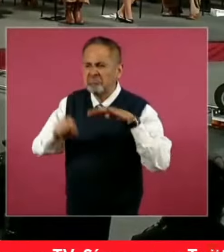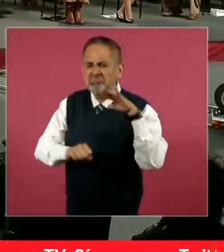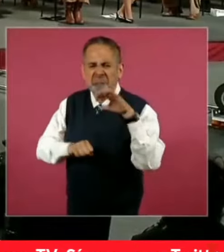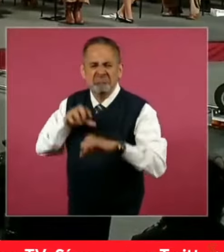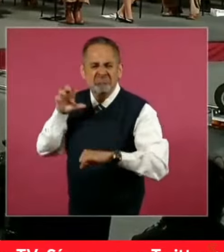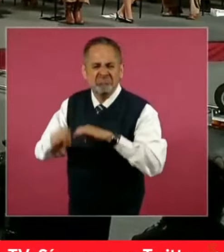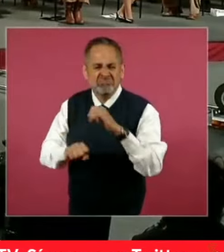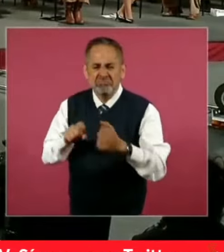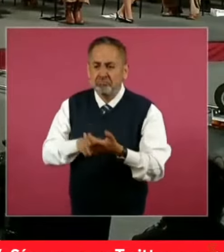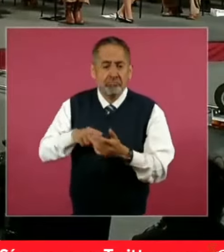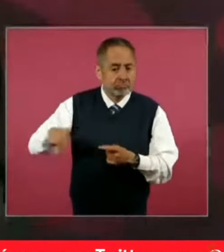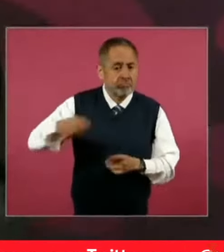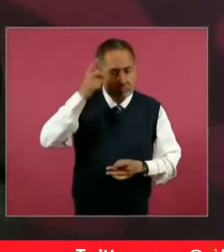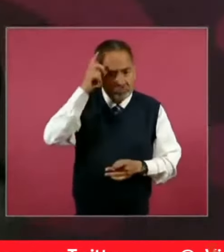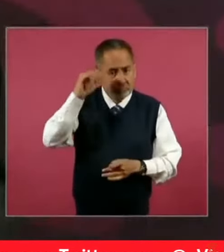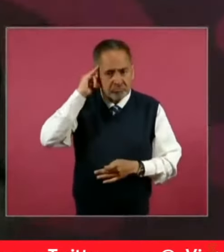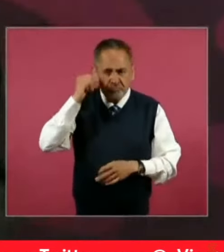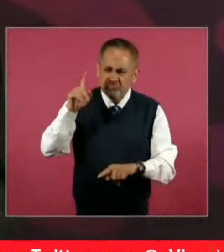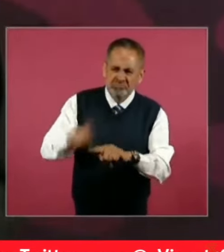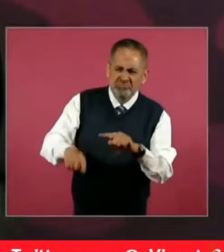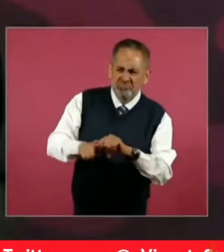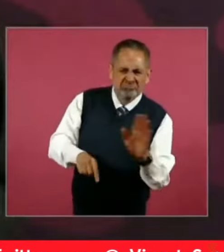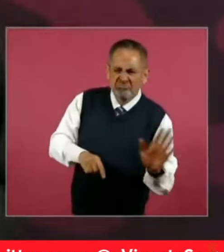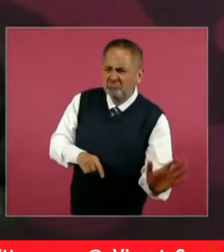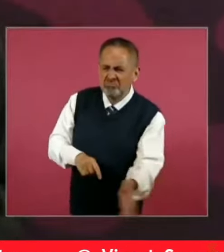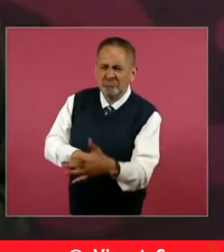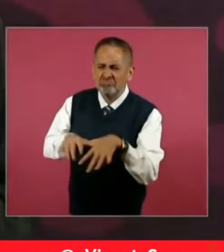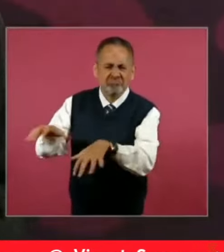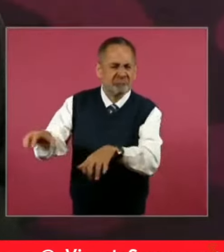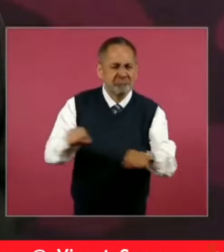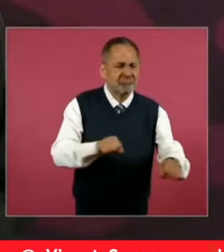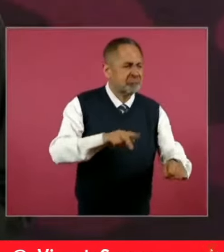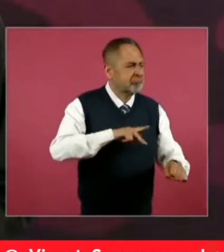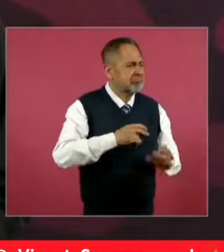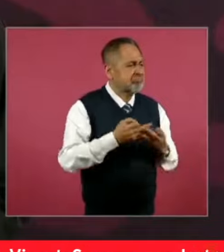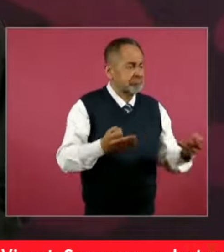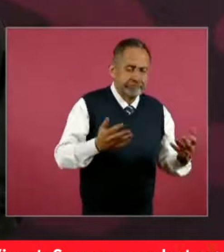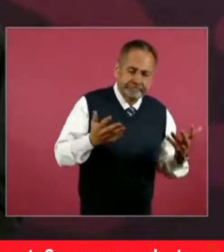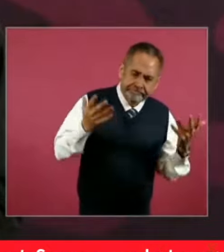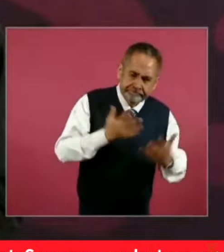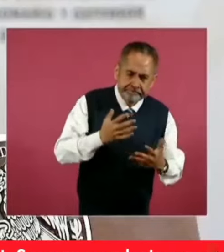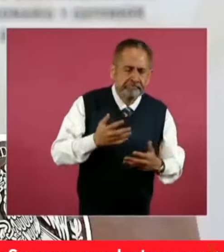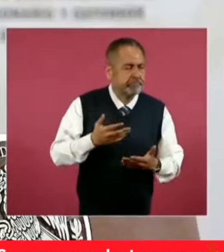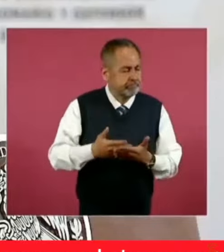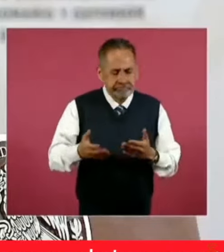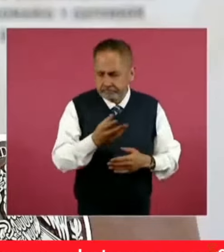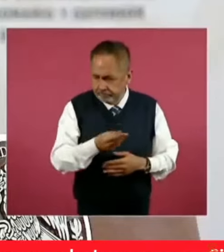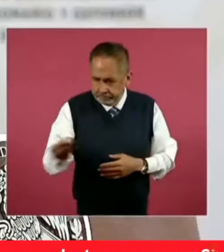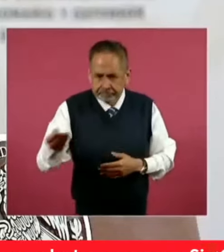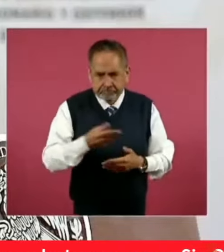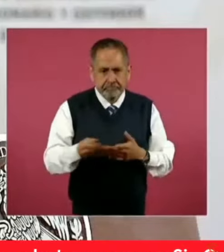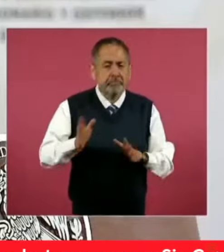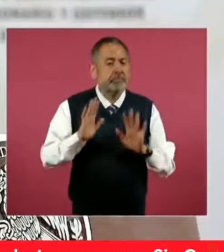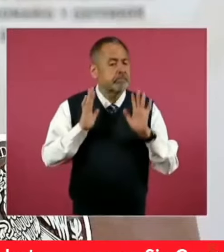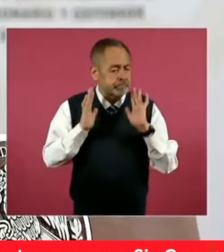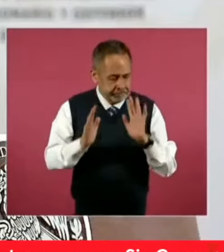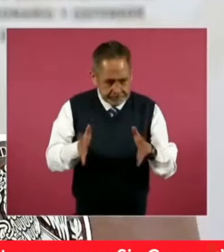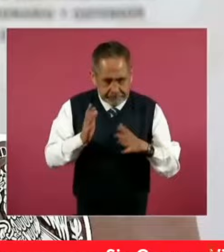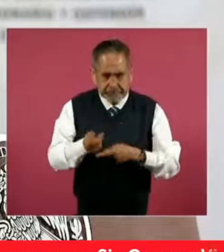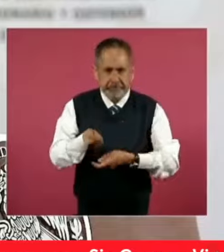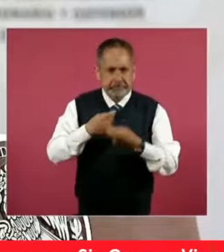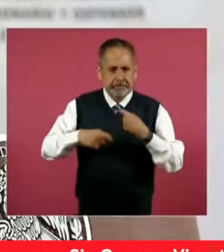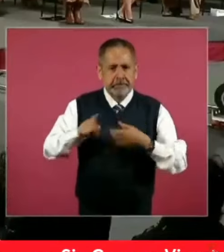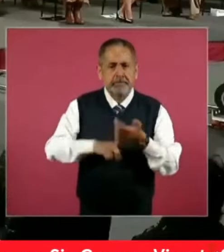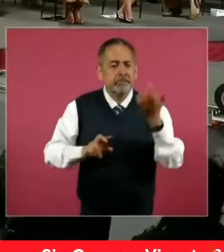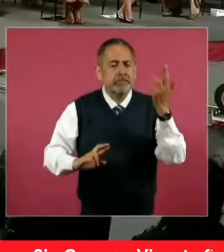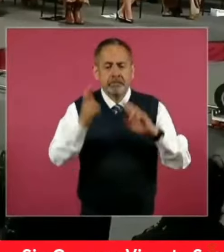en su mayoría indígenas, han sido despojados de sus terrenos. Buena parte de estas injusticias fueron revertidas por